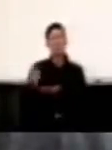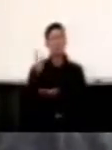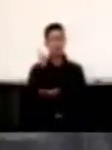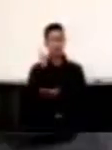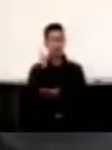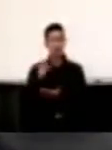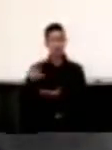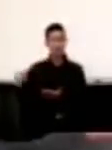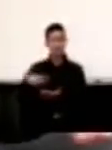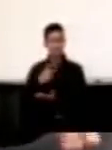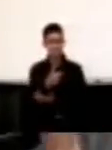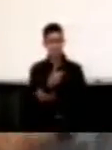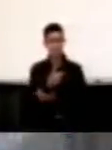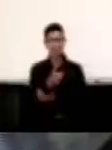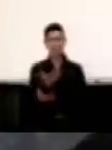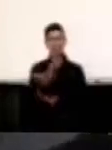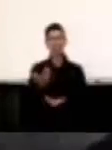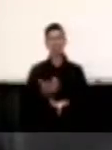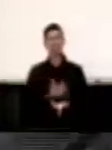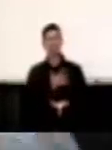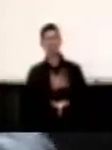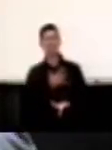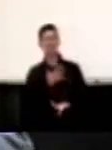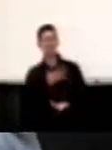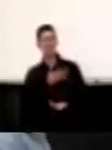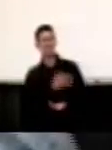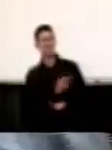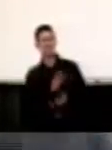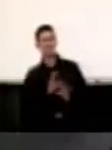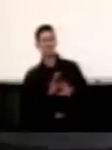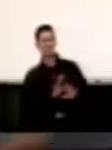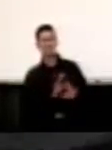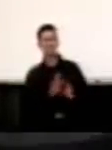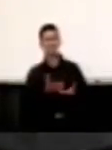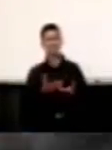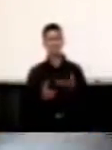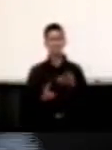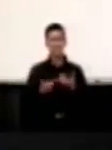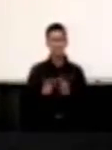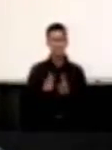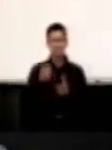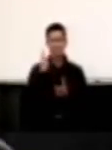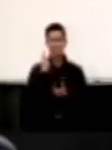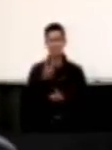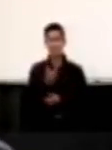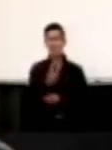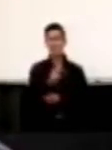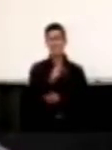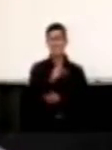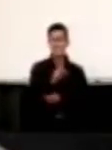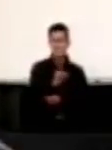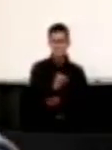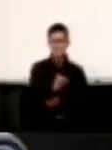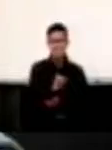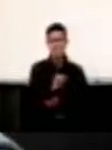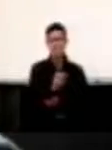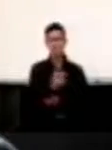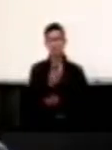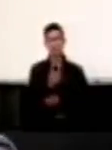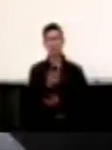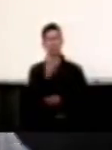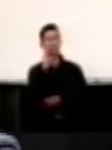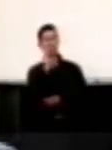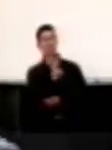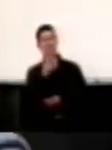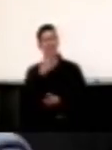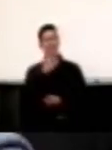eso generó mucho rechazo, incluso dentro de los mismos partidos, al grado de que por eso el PRI quedó como tercera fuerza, ¿no?, si no